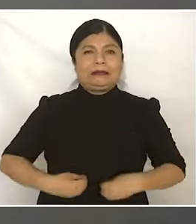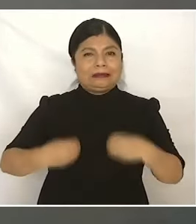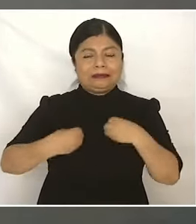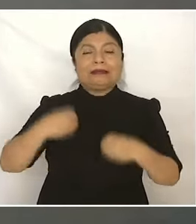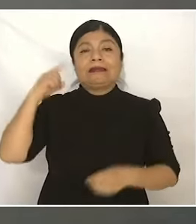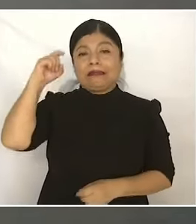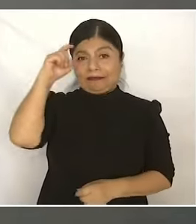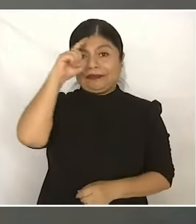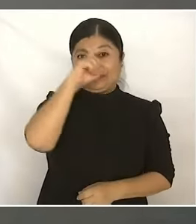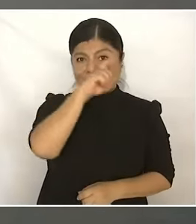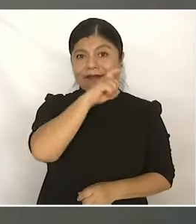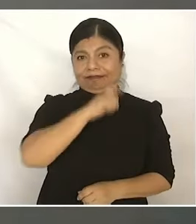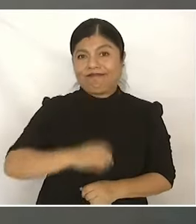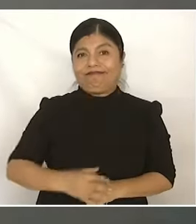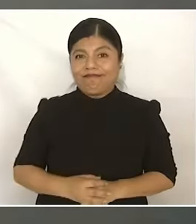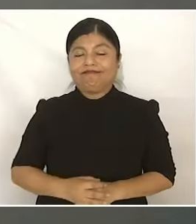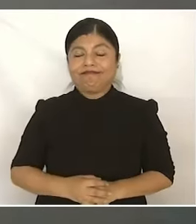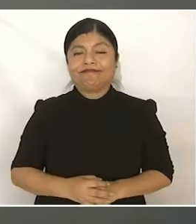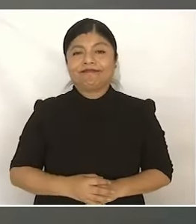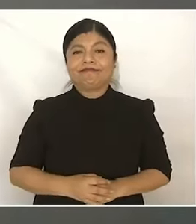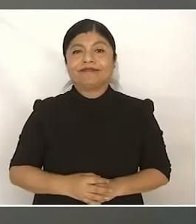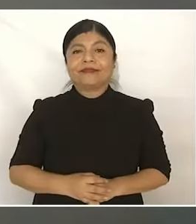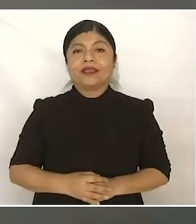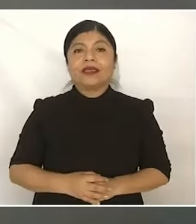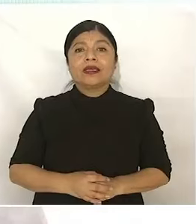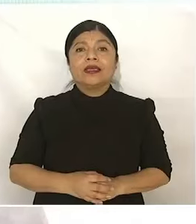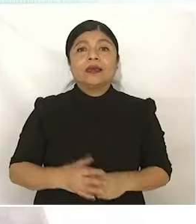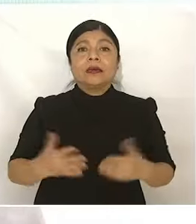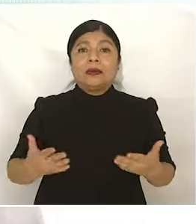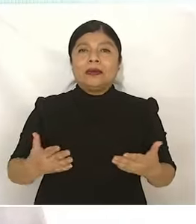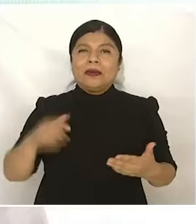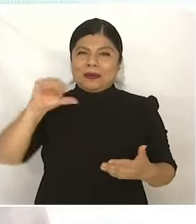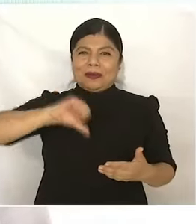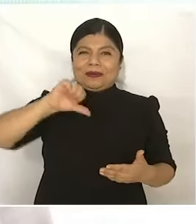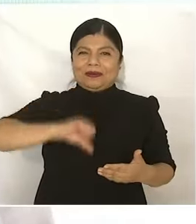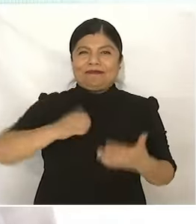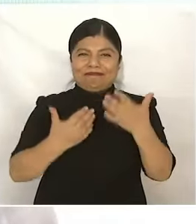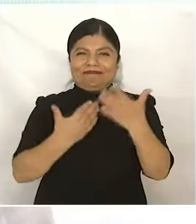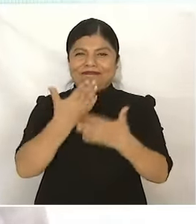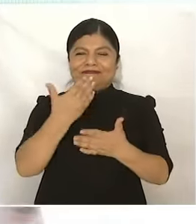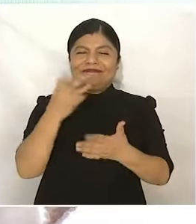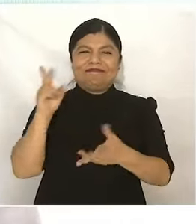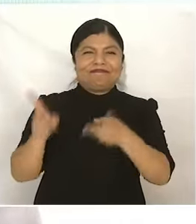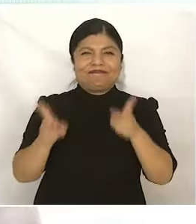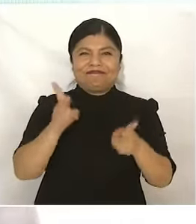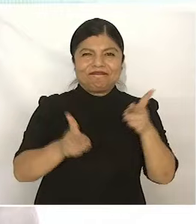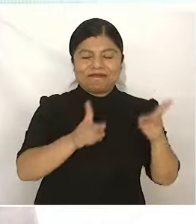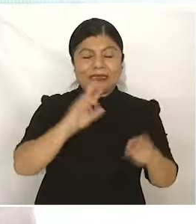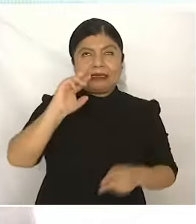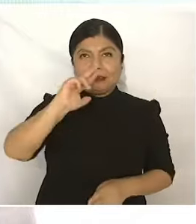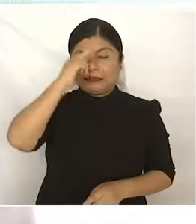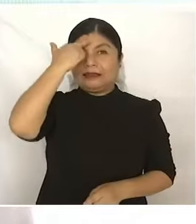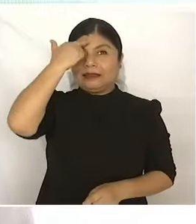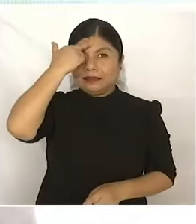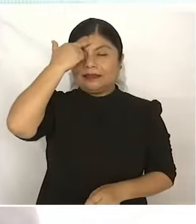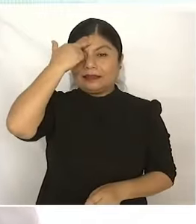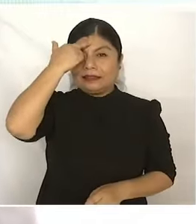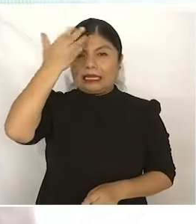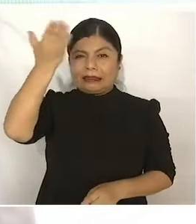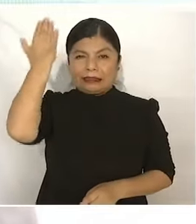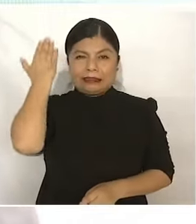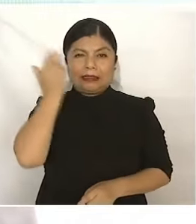300.000. Hoy nos acordábamos de eso, porque Porfirio